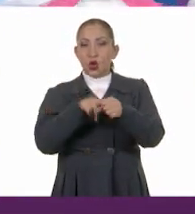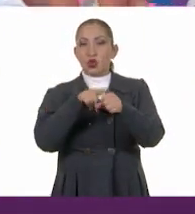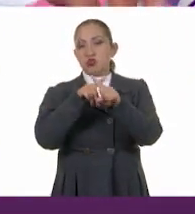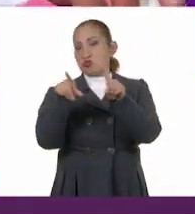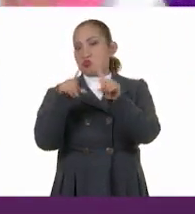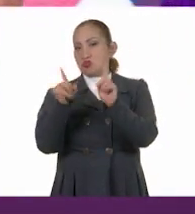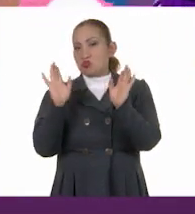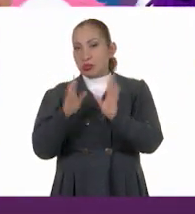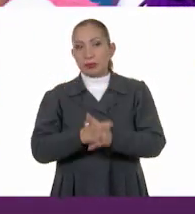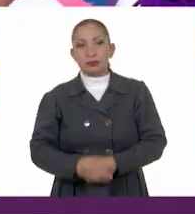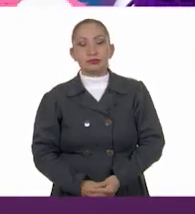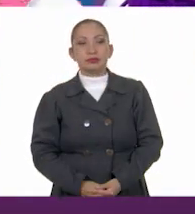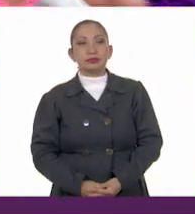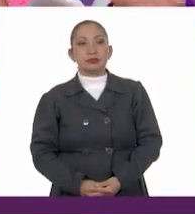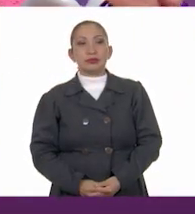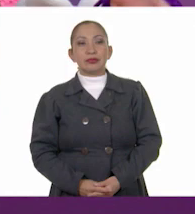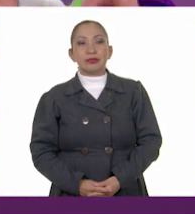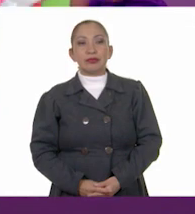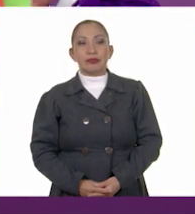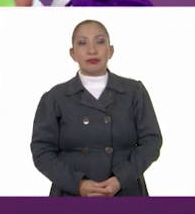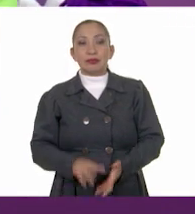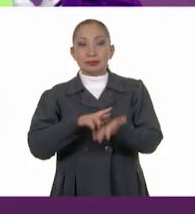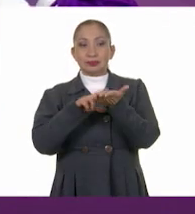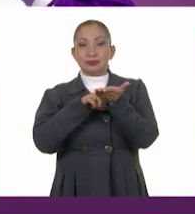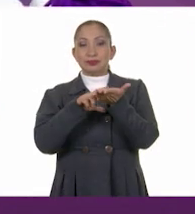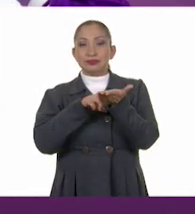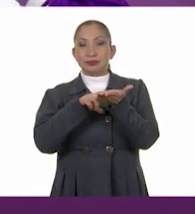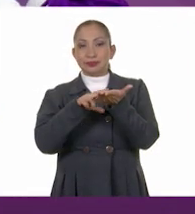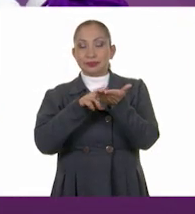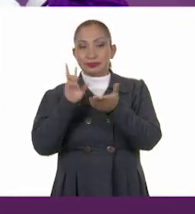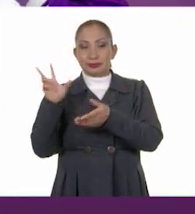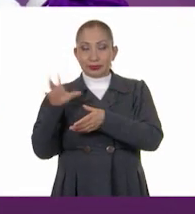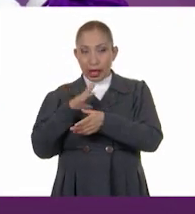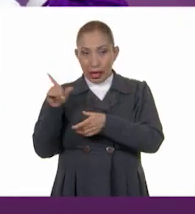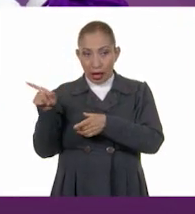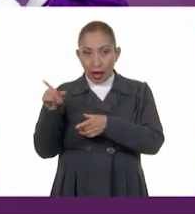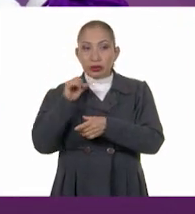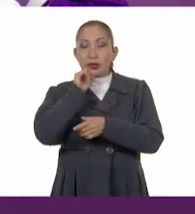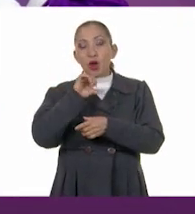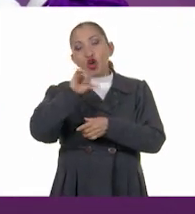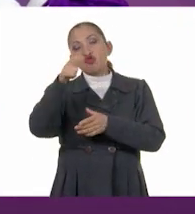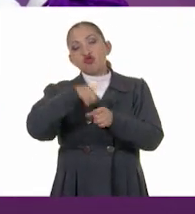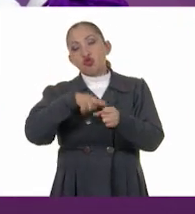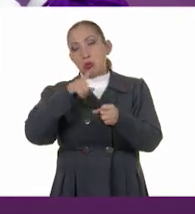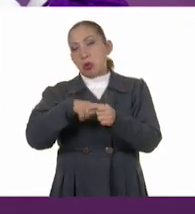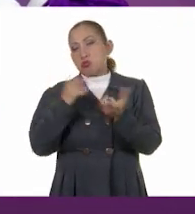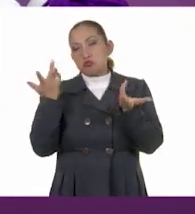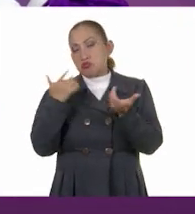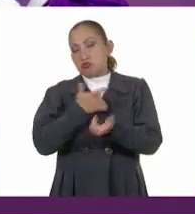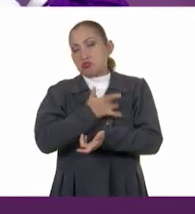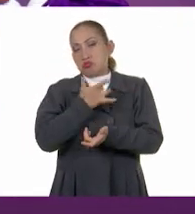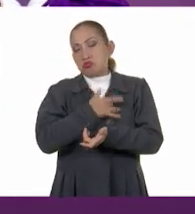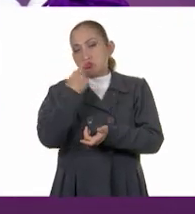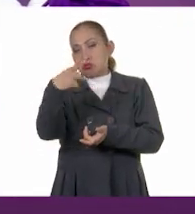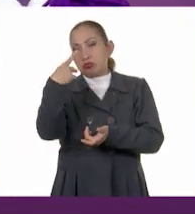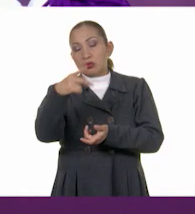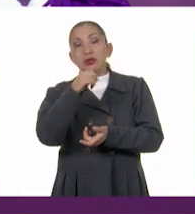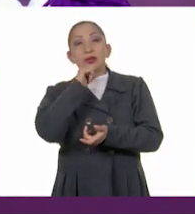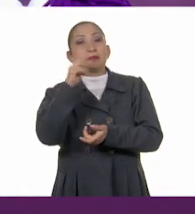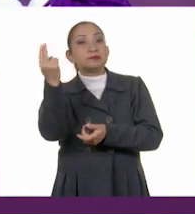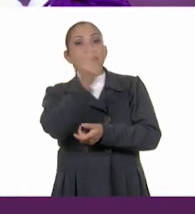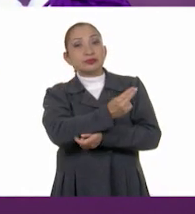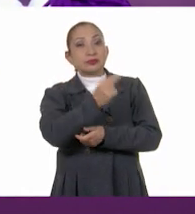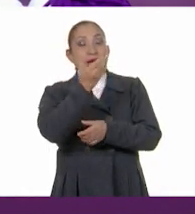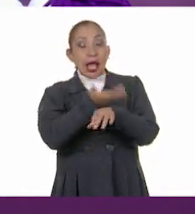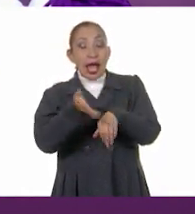y listo. Muy bien. Ahí está la rosa. La rosa y tenemos también otros colores. También dijimos que necesitábamos